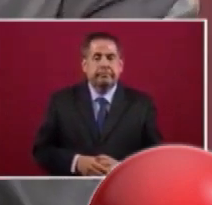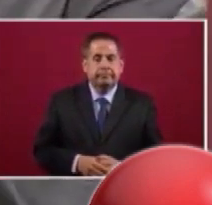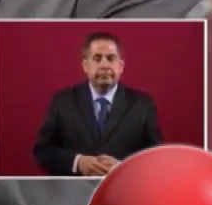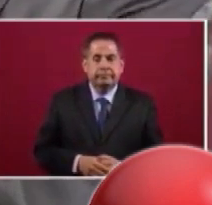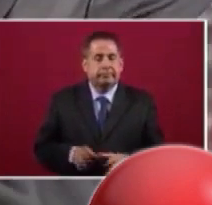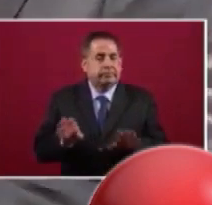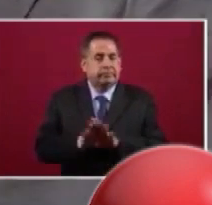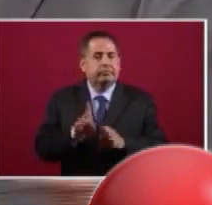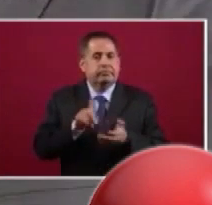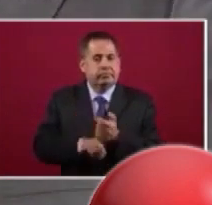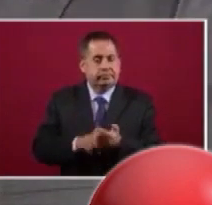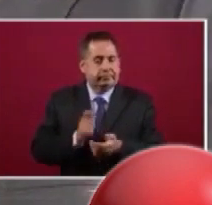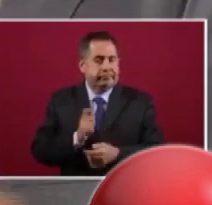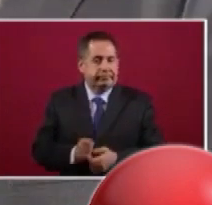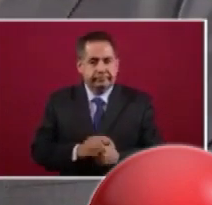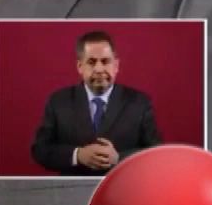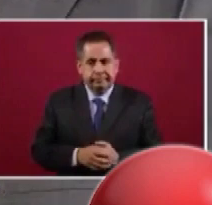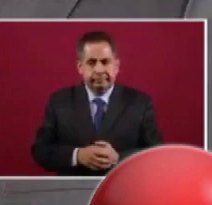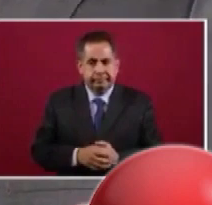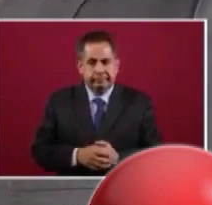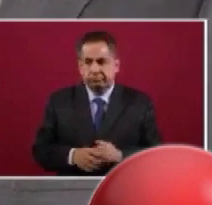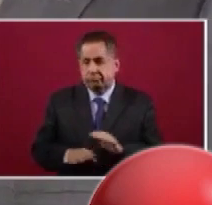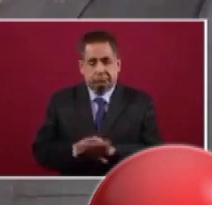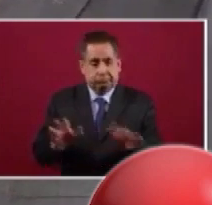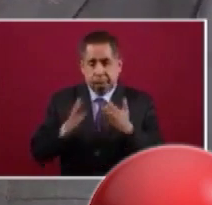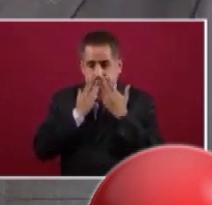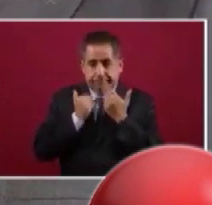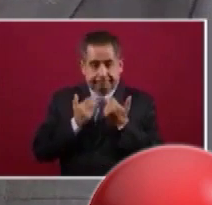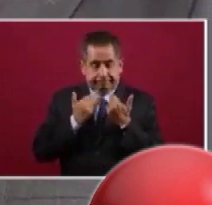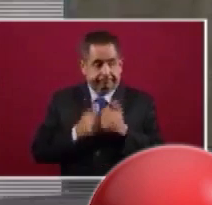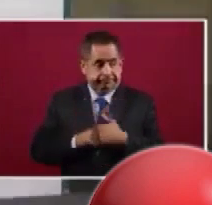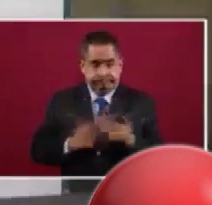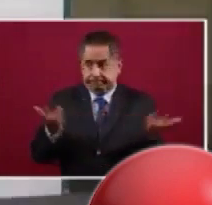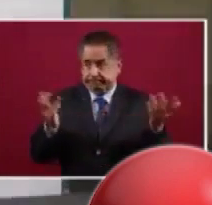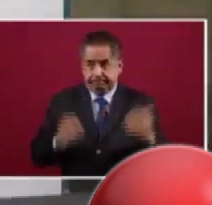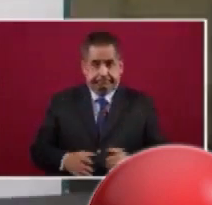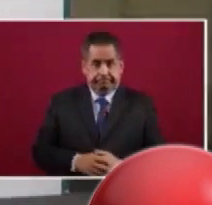El caso es que ya no hay